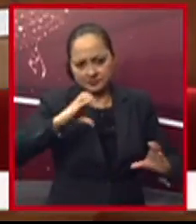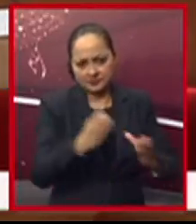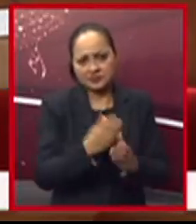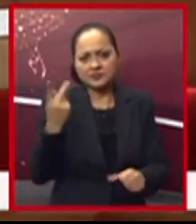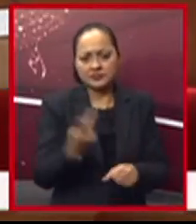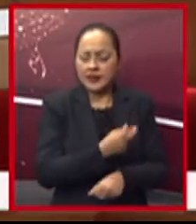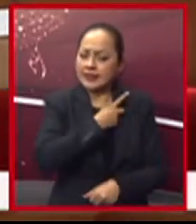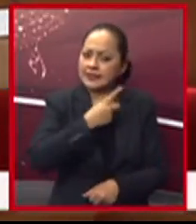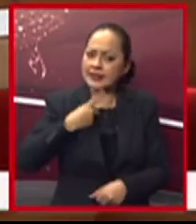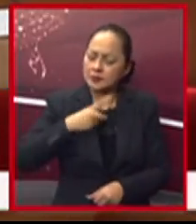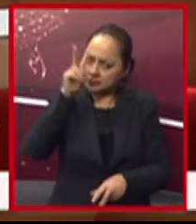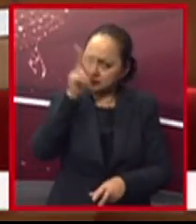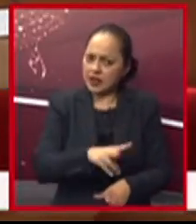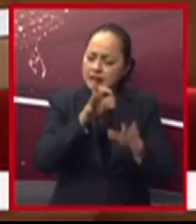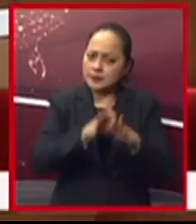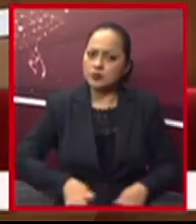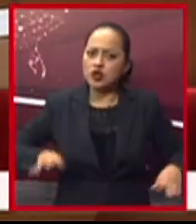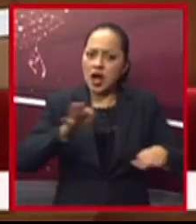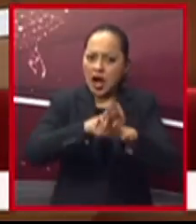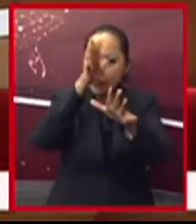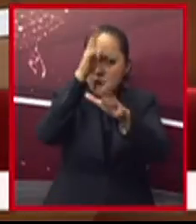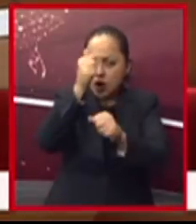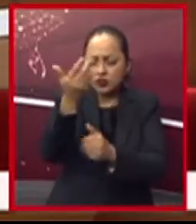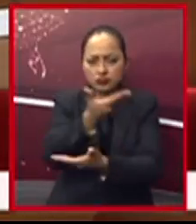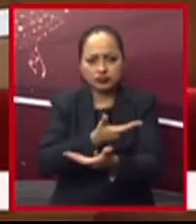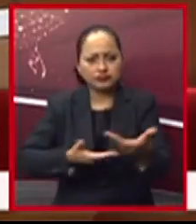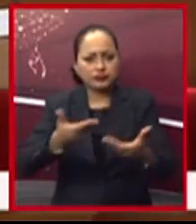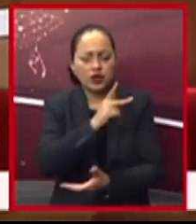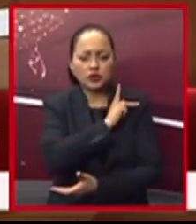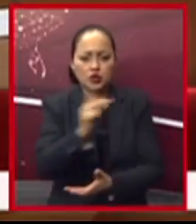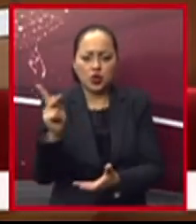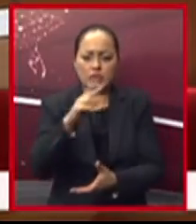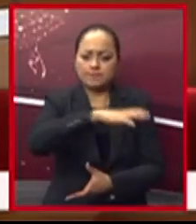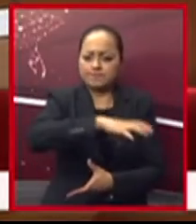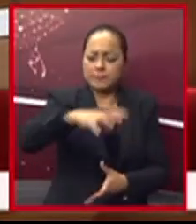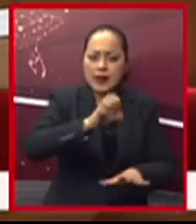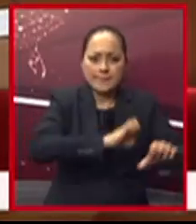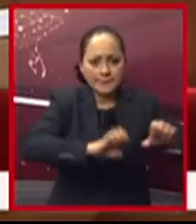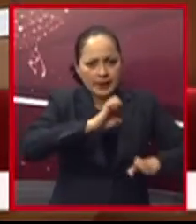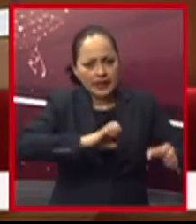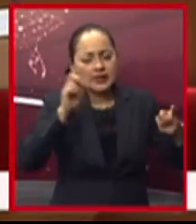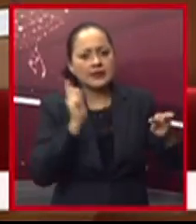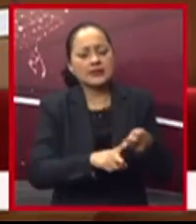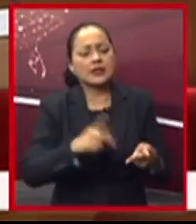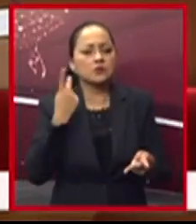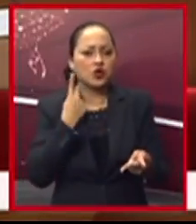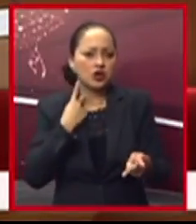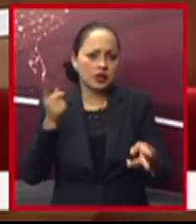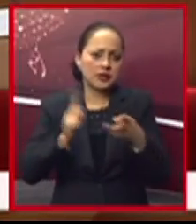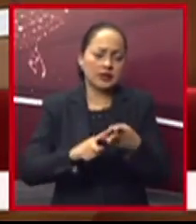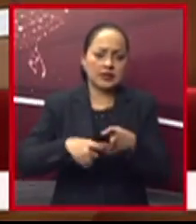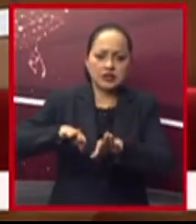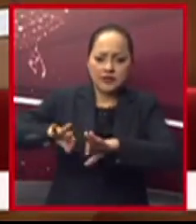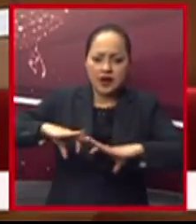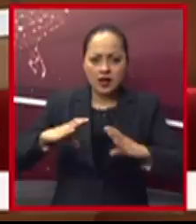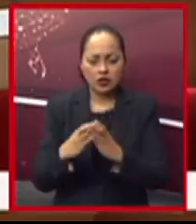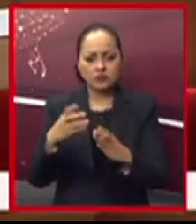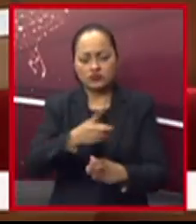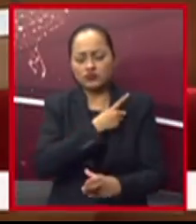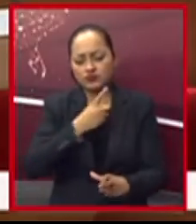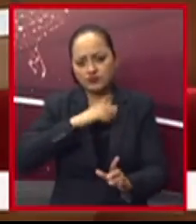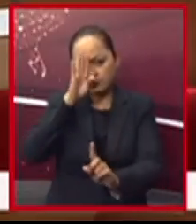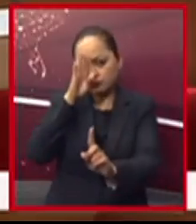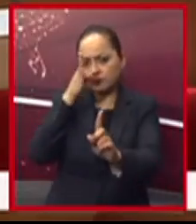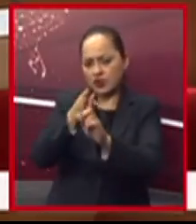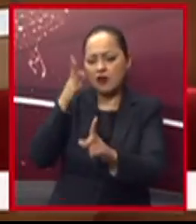gran acuerdo, de un gran pacto social que involucre a todos los sectores empresariales, políticos, laborales, con una